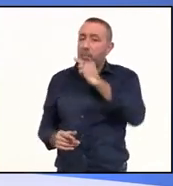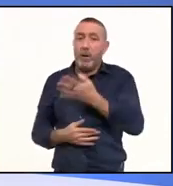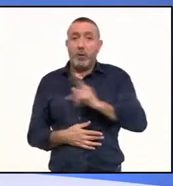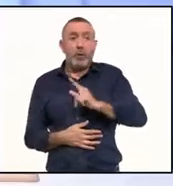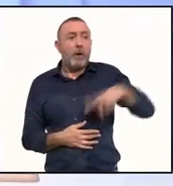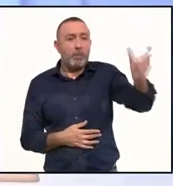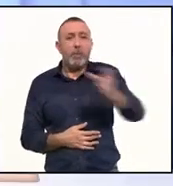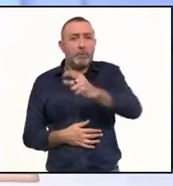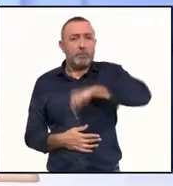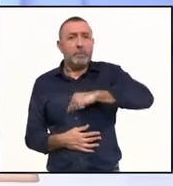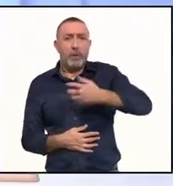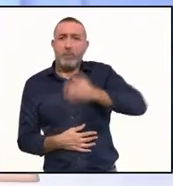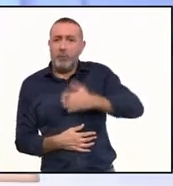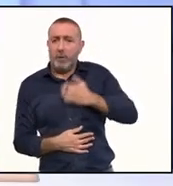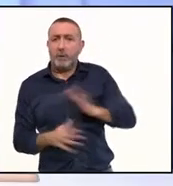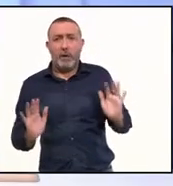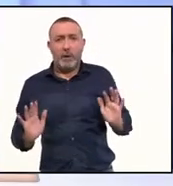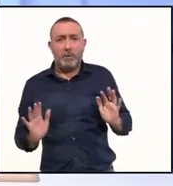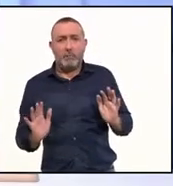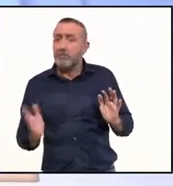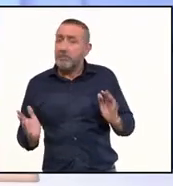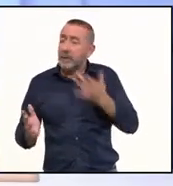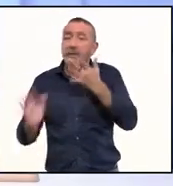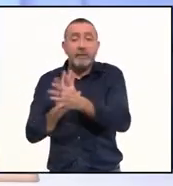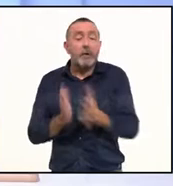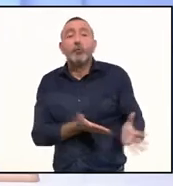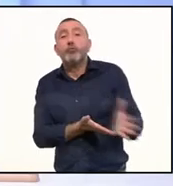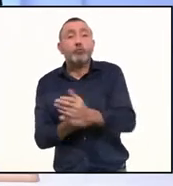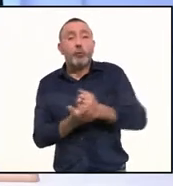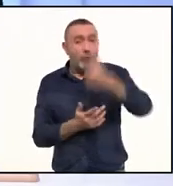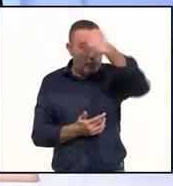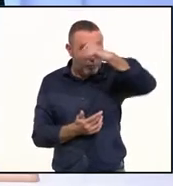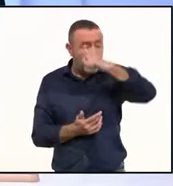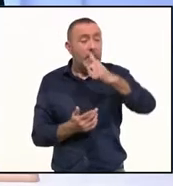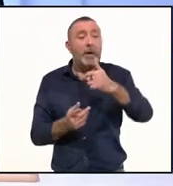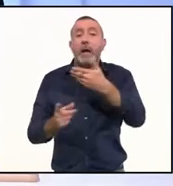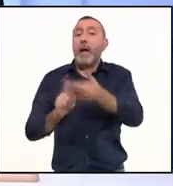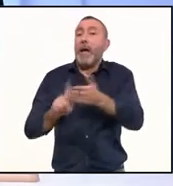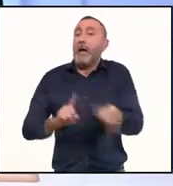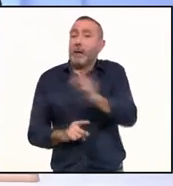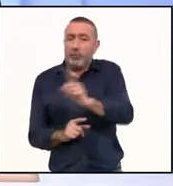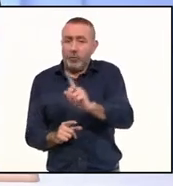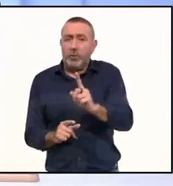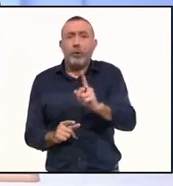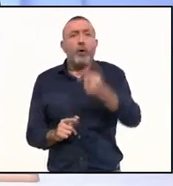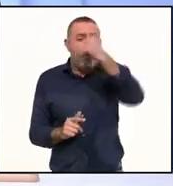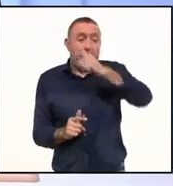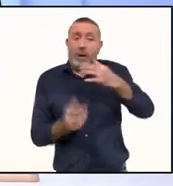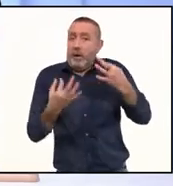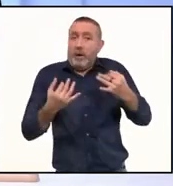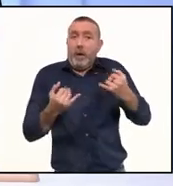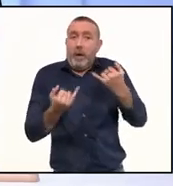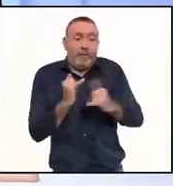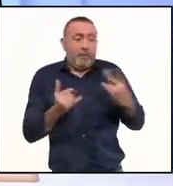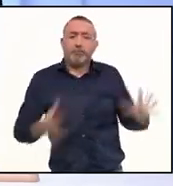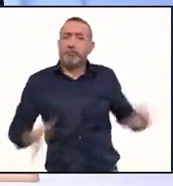la ha sentado mal oye de verdad que el problema es que no todos los hombres son agresores pues evidentemente el hombre son aliados nuestros en esto